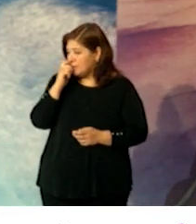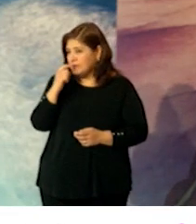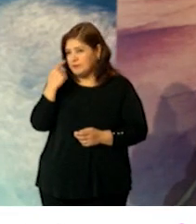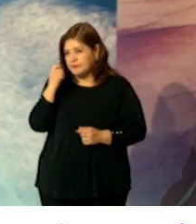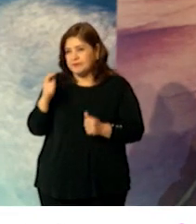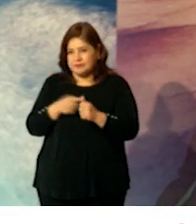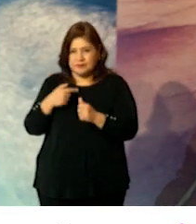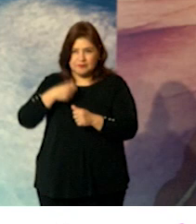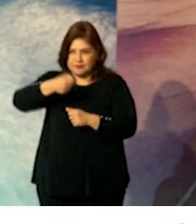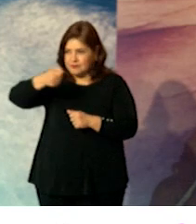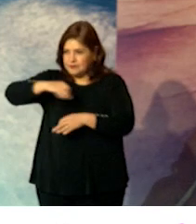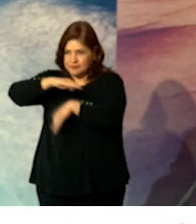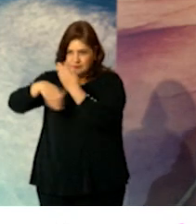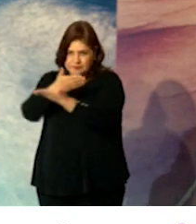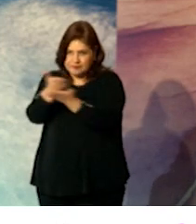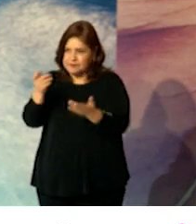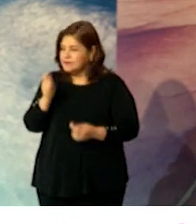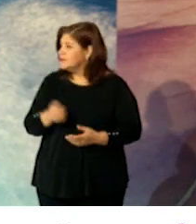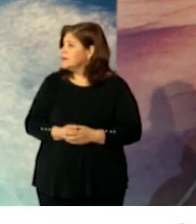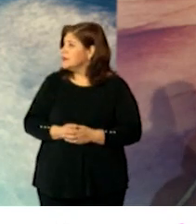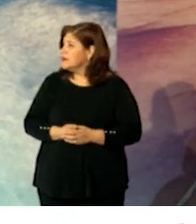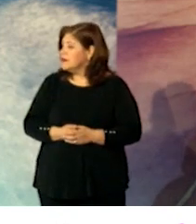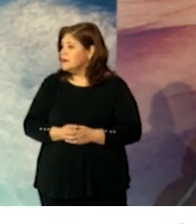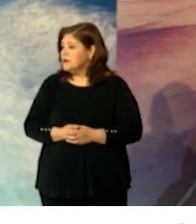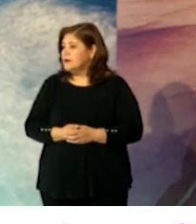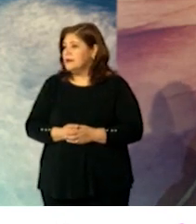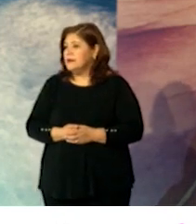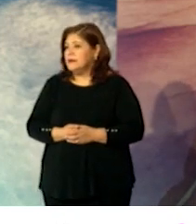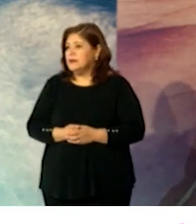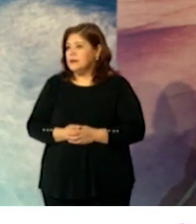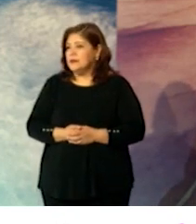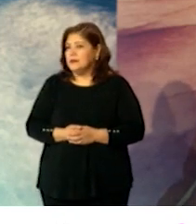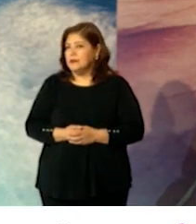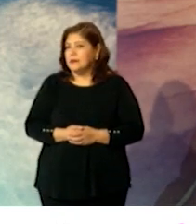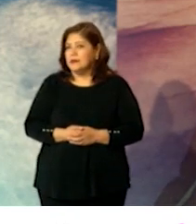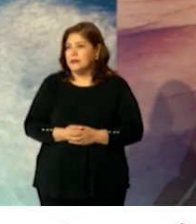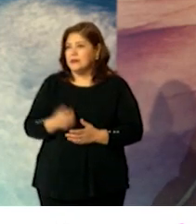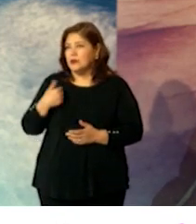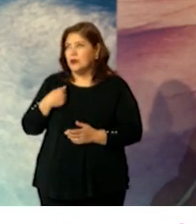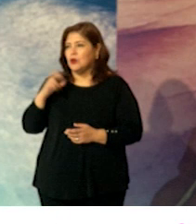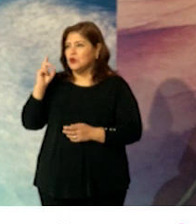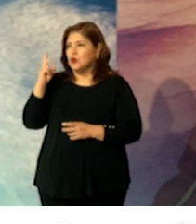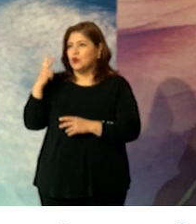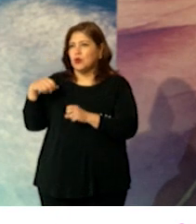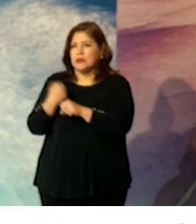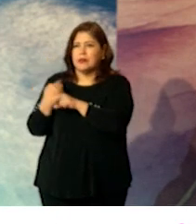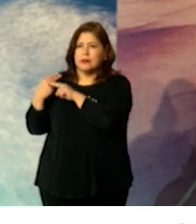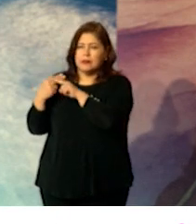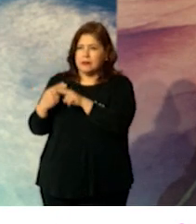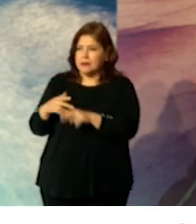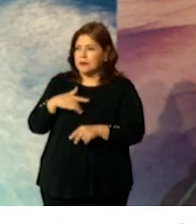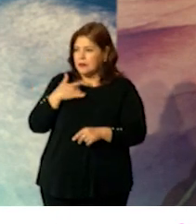mis saludos a todos y al CEMEFI, porque después de estar 32 años en el movimiento de los